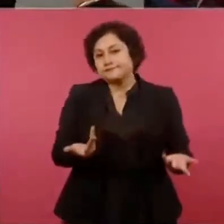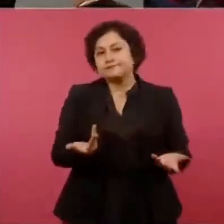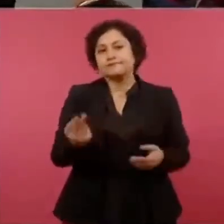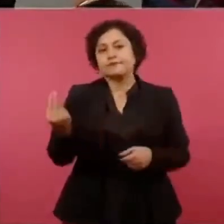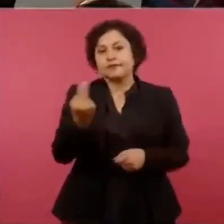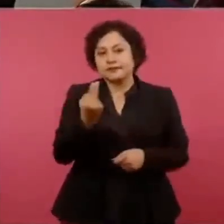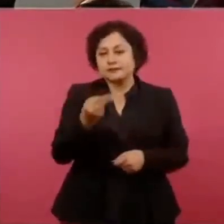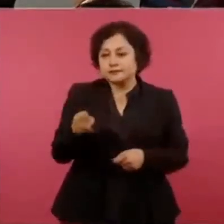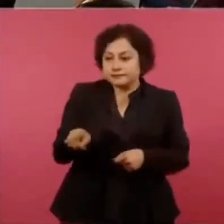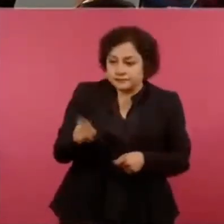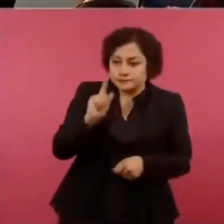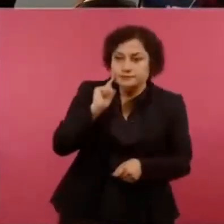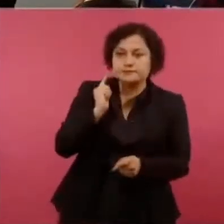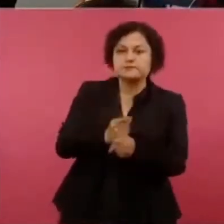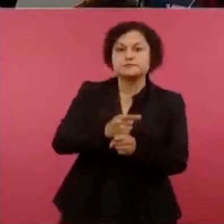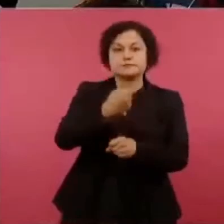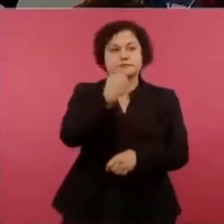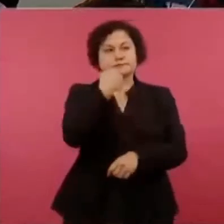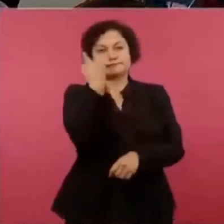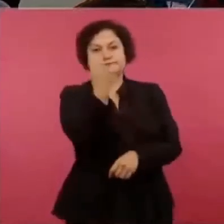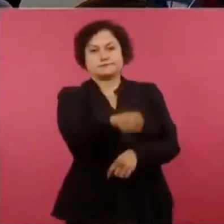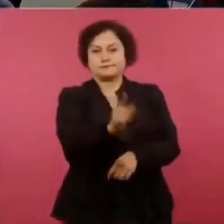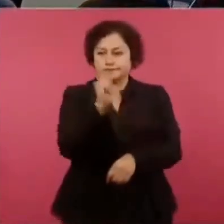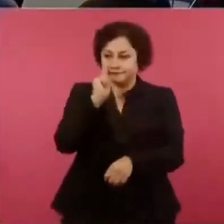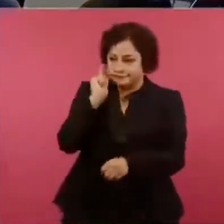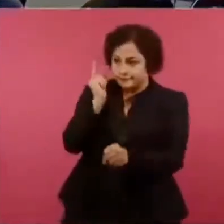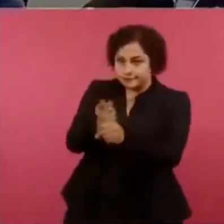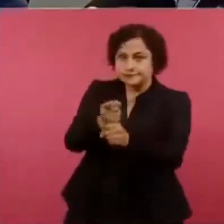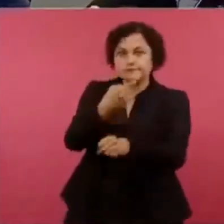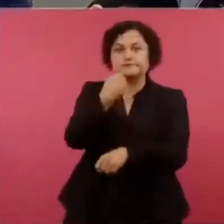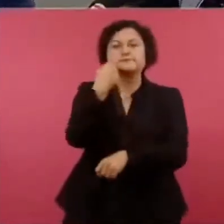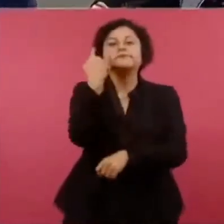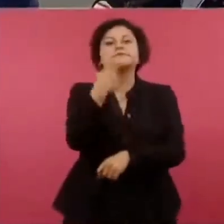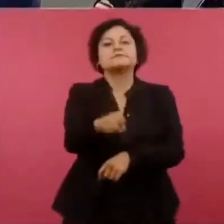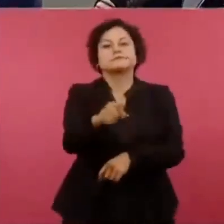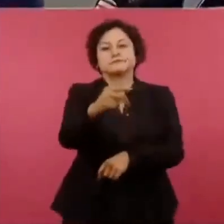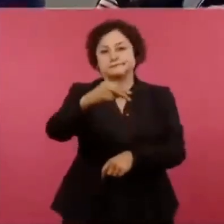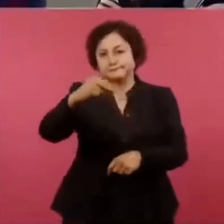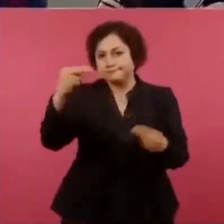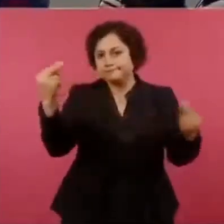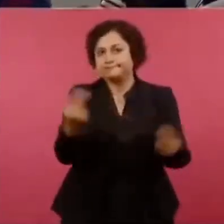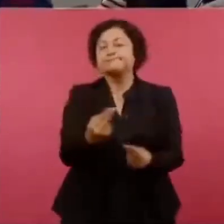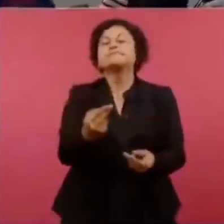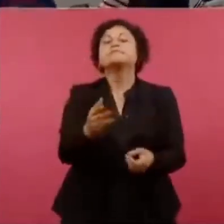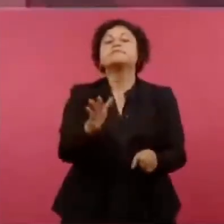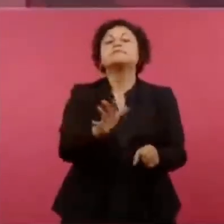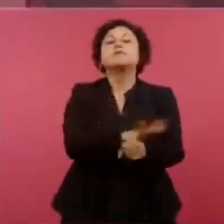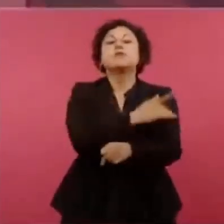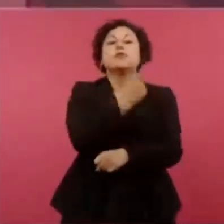denunciando, porque si no, se nos quedan